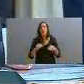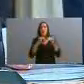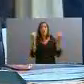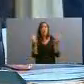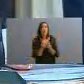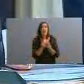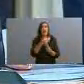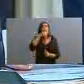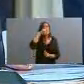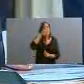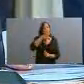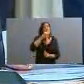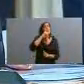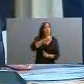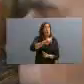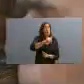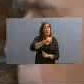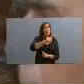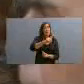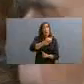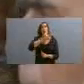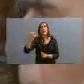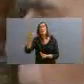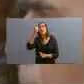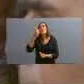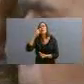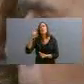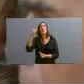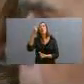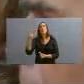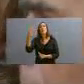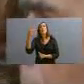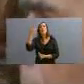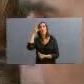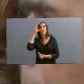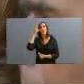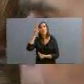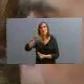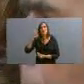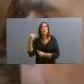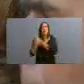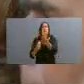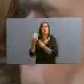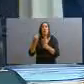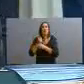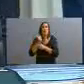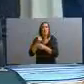pasamos de 75.000 a 100.248 efectivos. Yo quiero